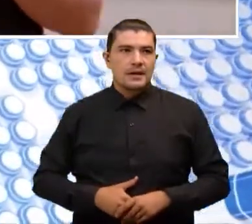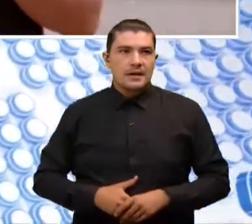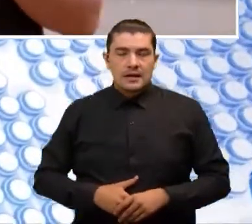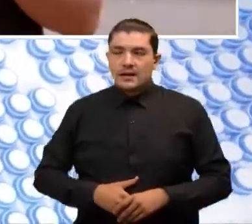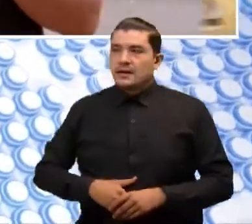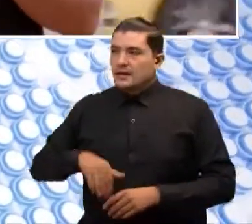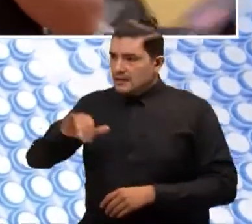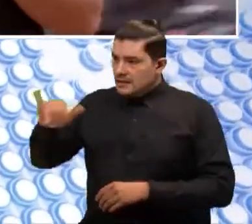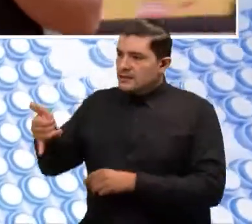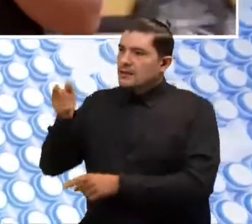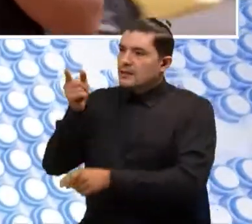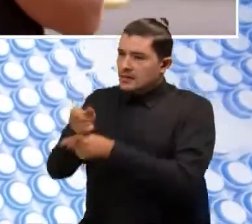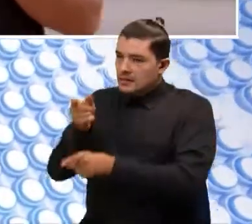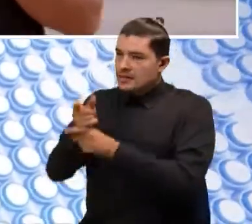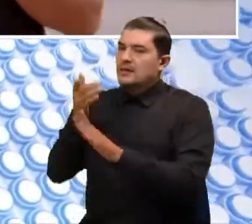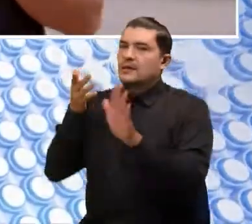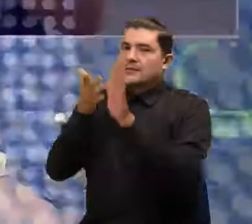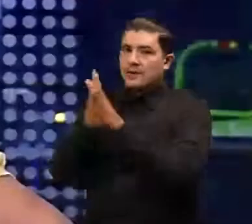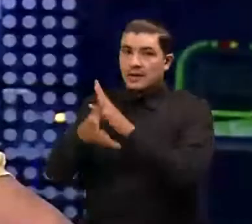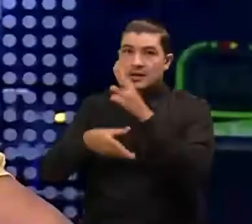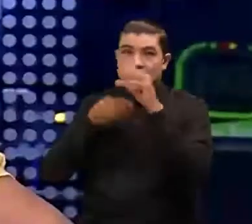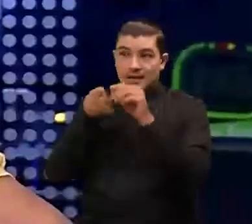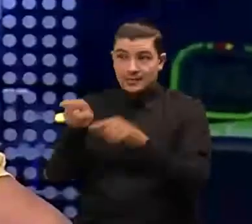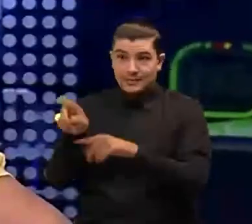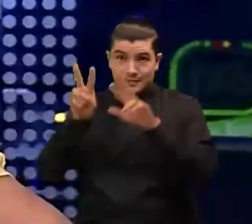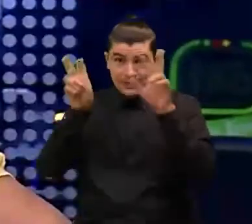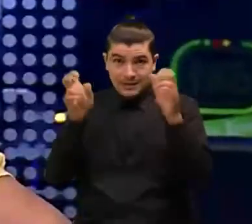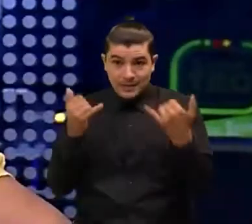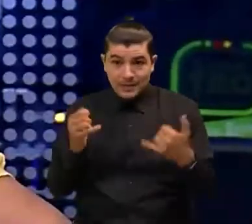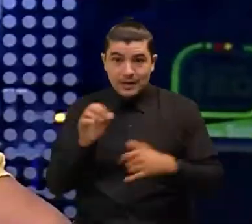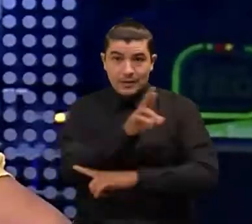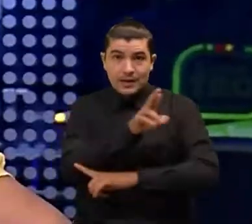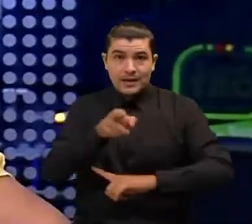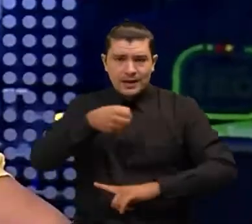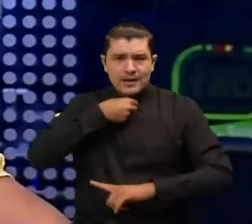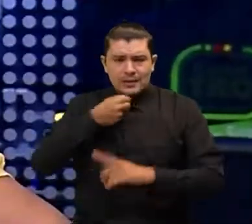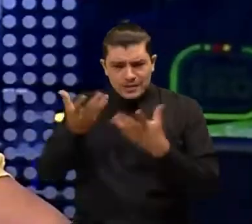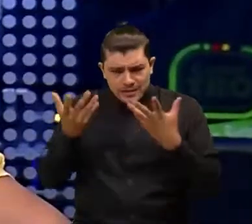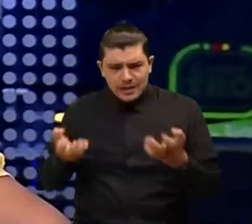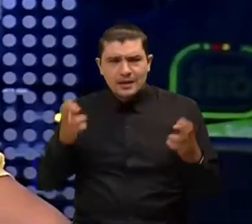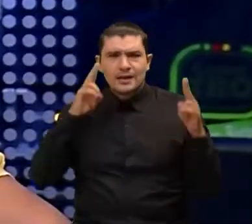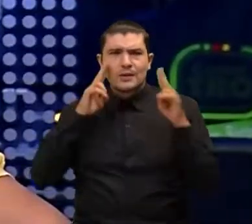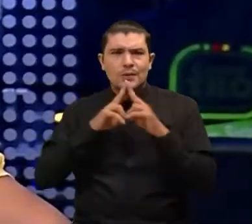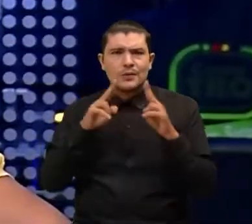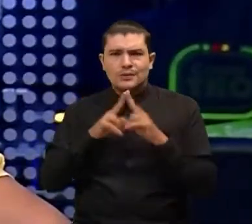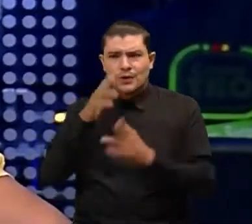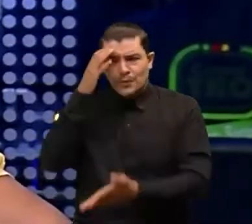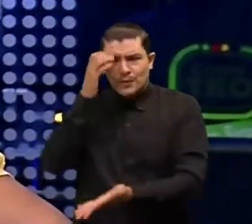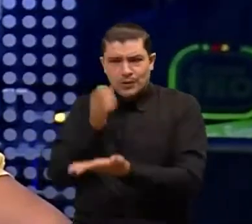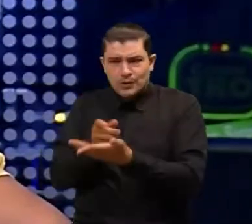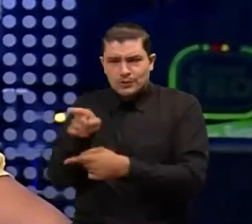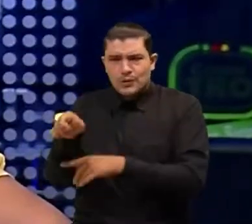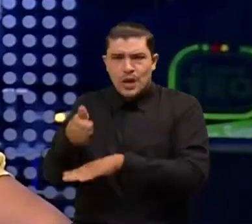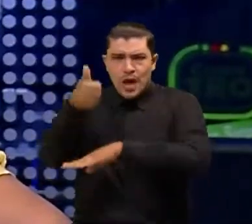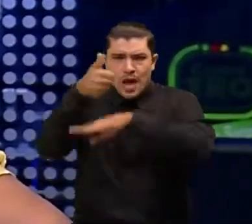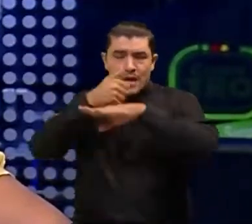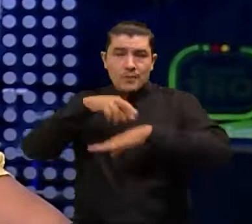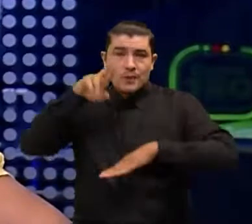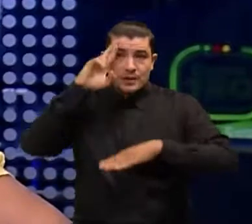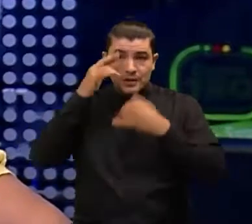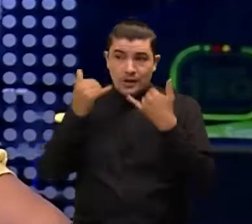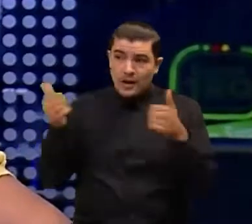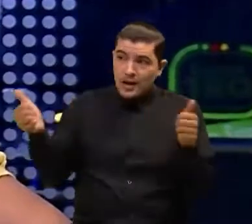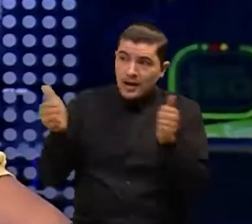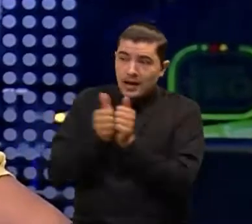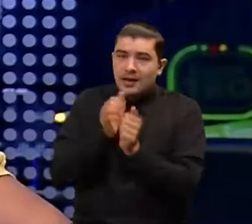Sí, señor, estamos informando y precisamente frente a ese tema en Oriente Noticias quisimos conocer la opinión de las autoridades y por eso nos acompaña en esta